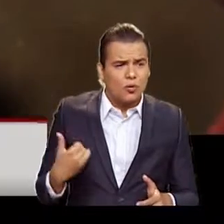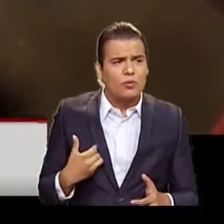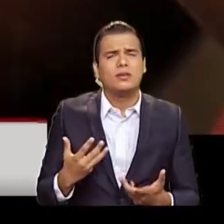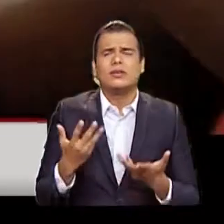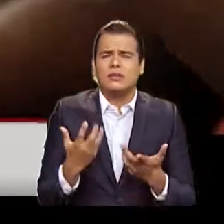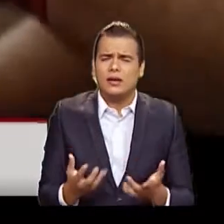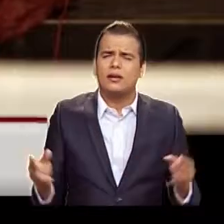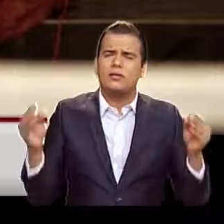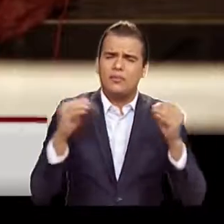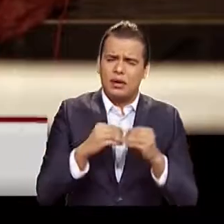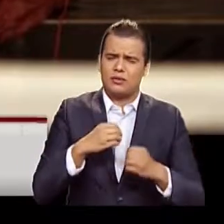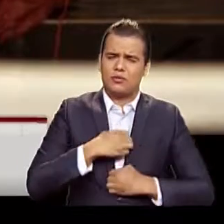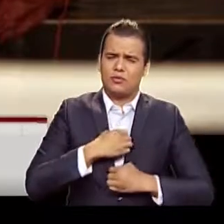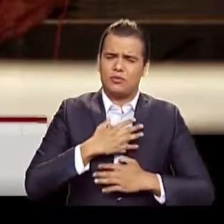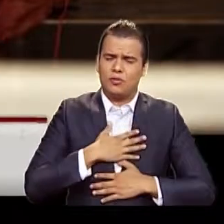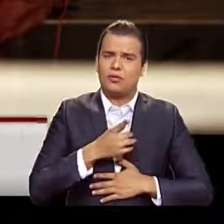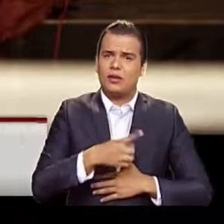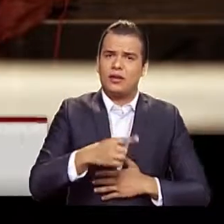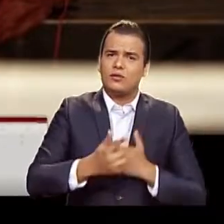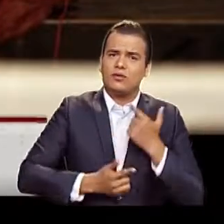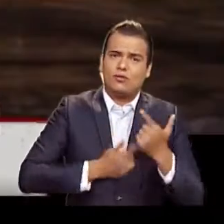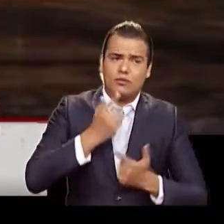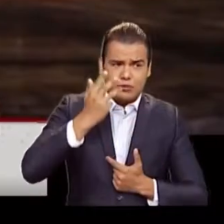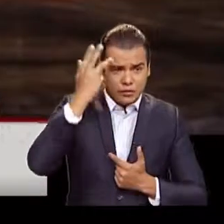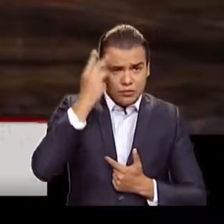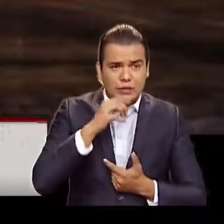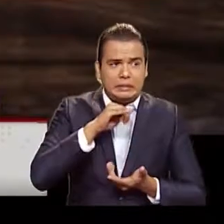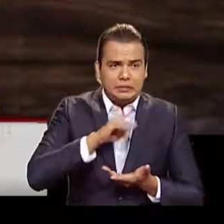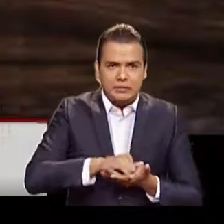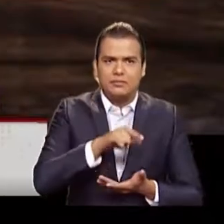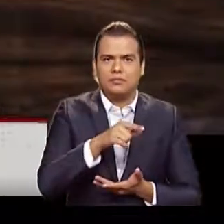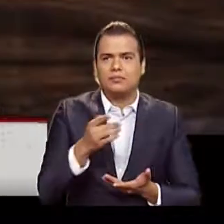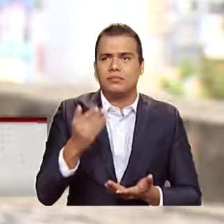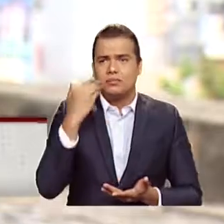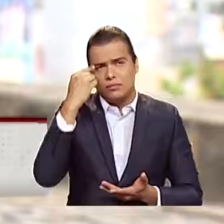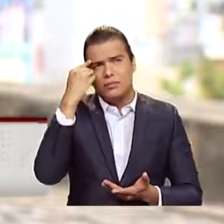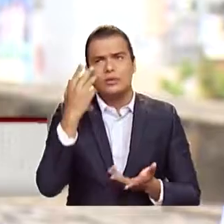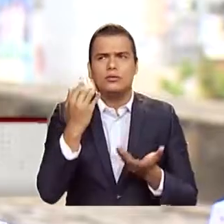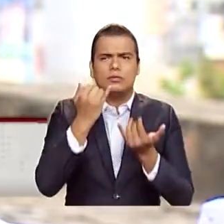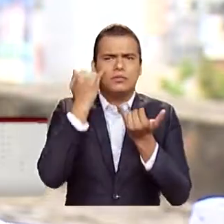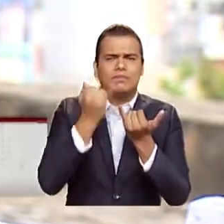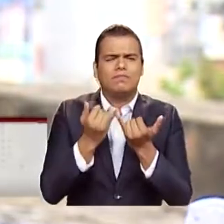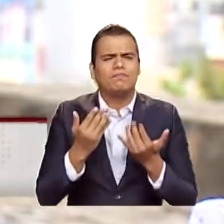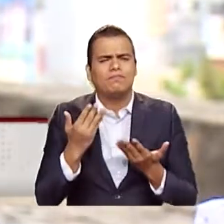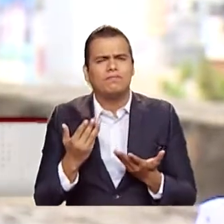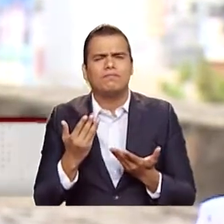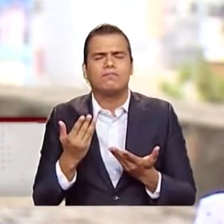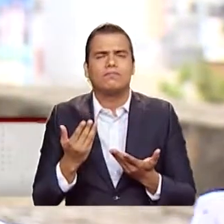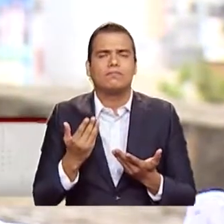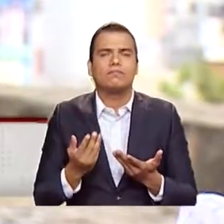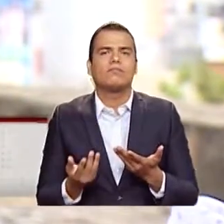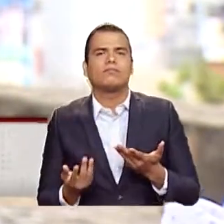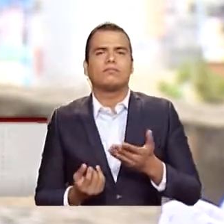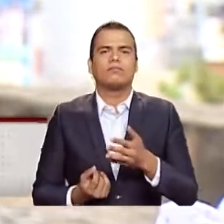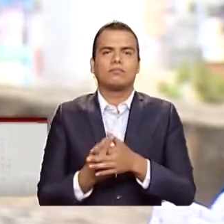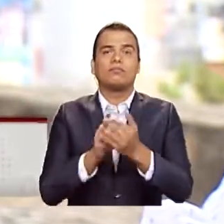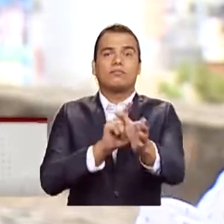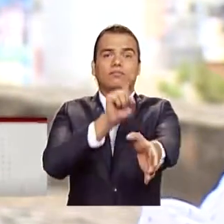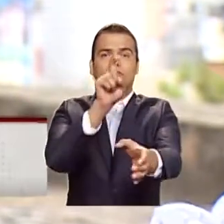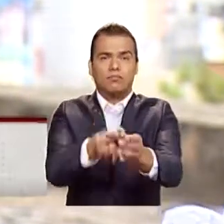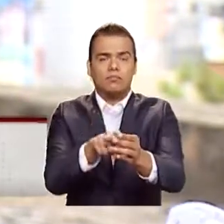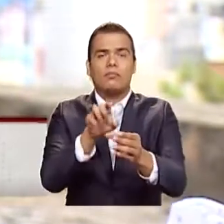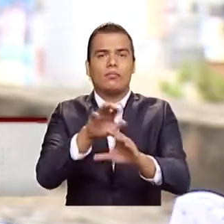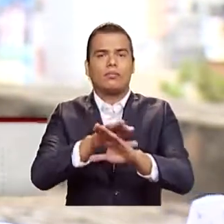por alcanzar sus ideales. Irma es una chica que está buscando su identidad y que quiere entrar al mundo del boxeo, y para eso tiene que superar sus propios miedos,